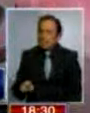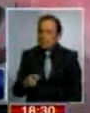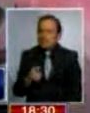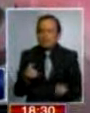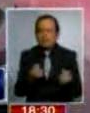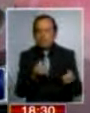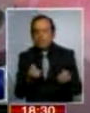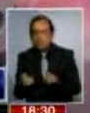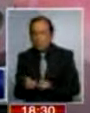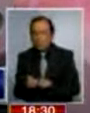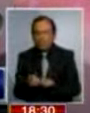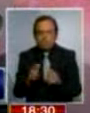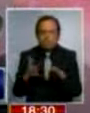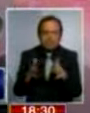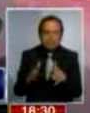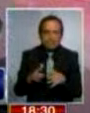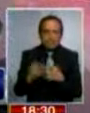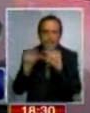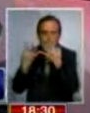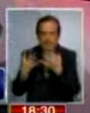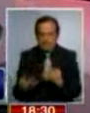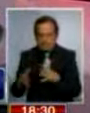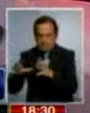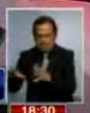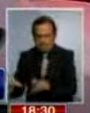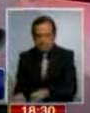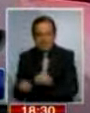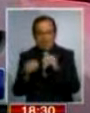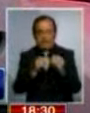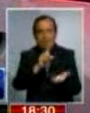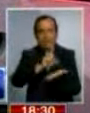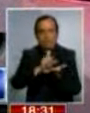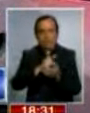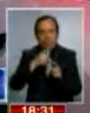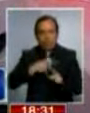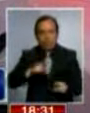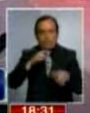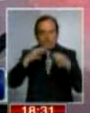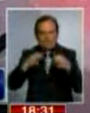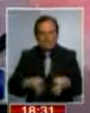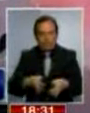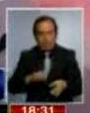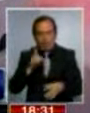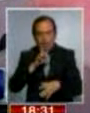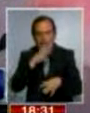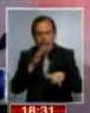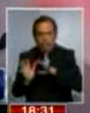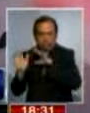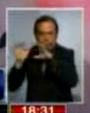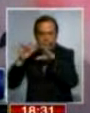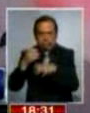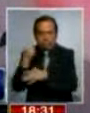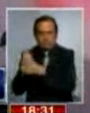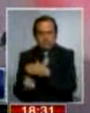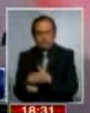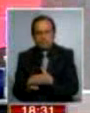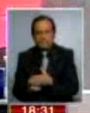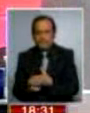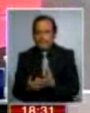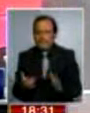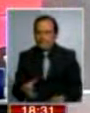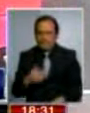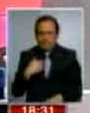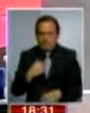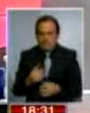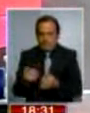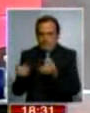costaría estas cárceles trasladarlas desde los lugares donde están hoy a lugares que sean seguros y no estén en zona de inundación por tsunami? Bueno, yo no tengo